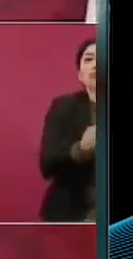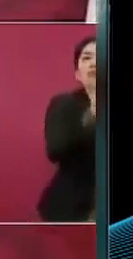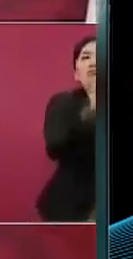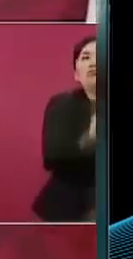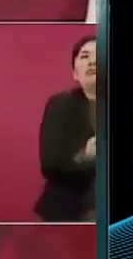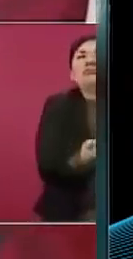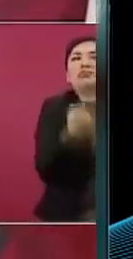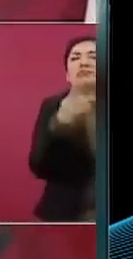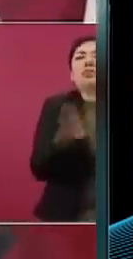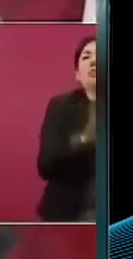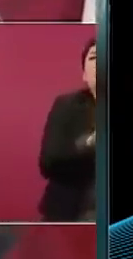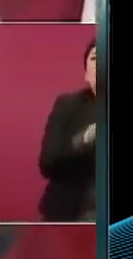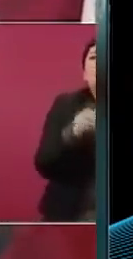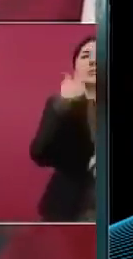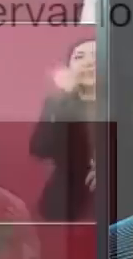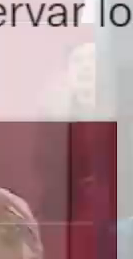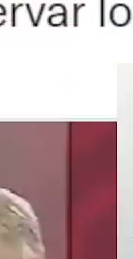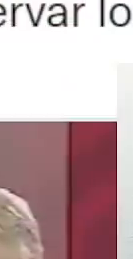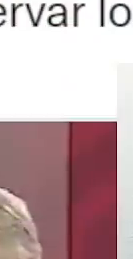queriendo